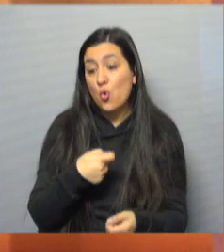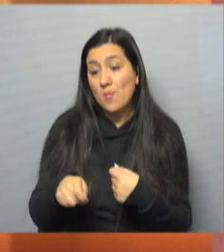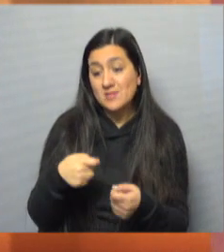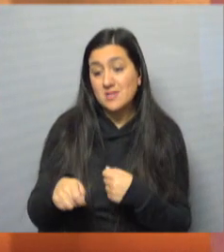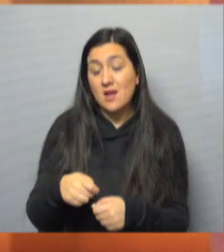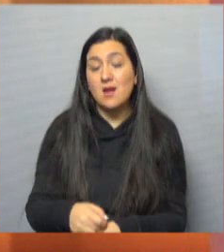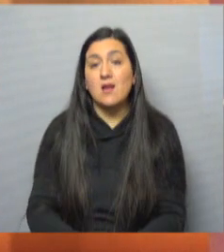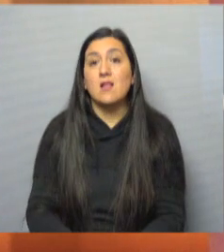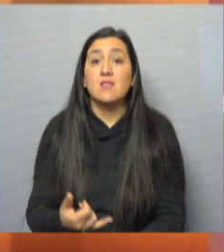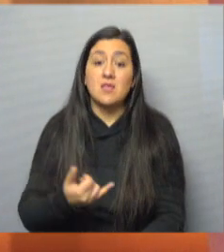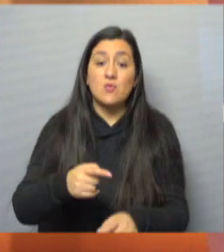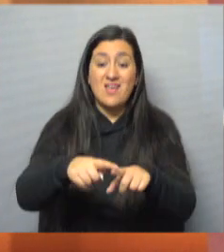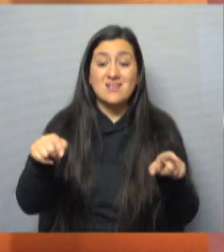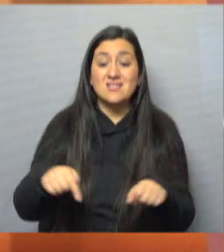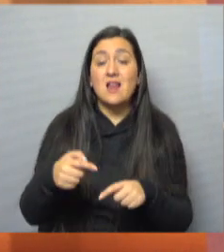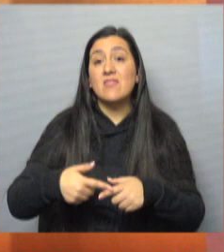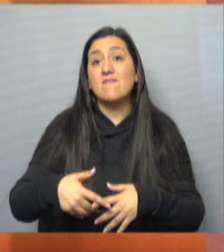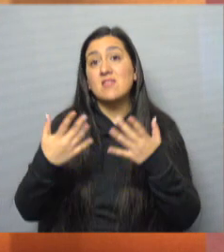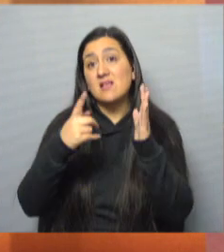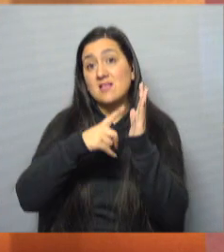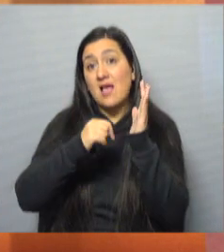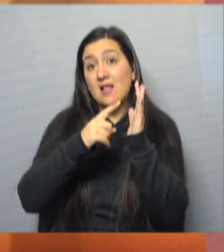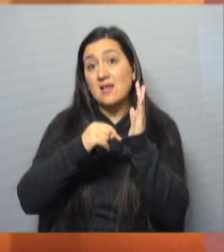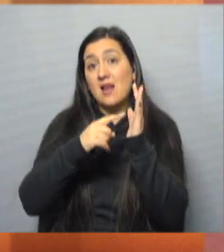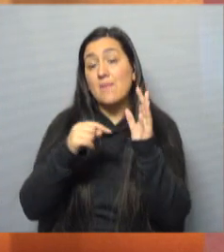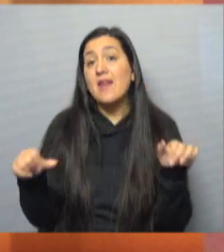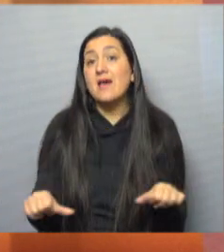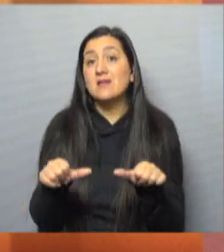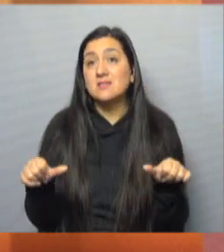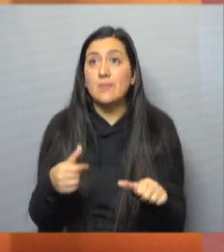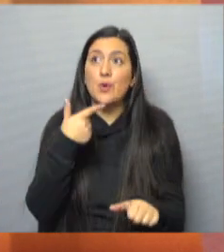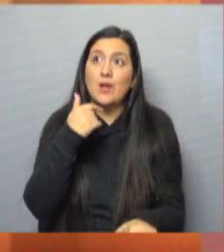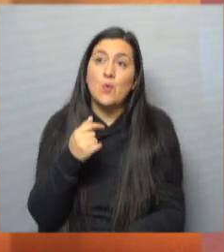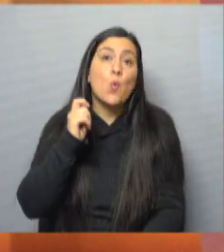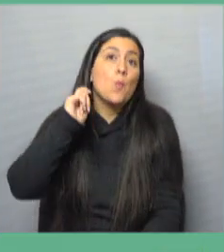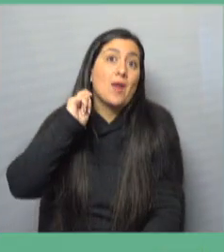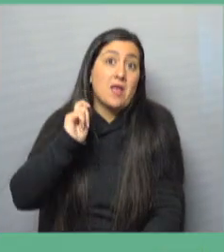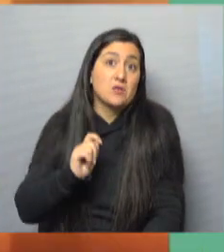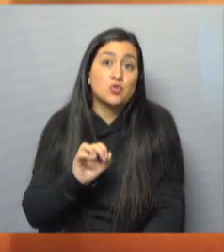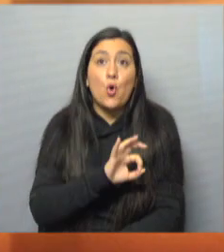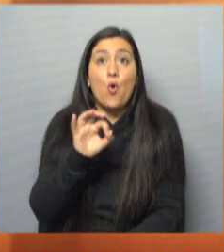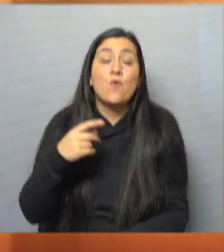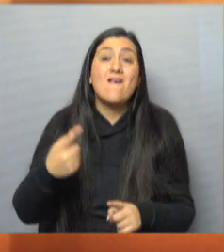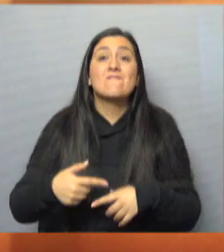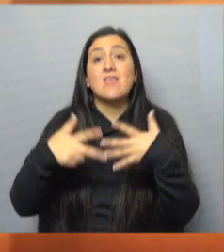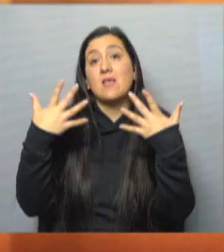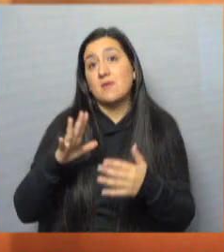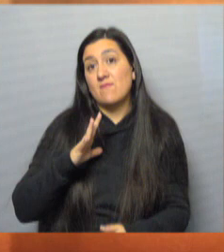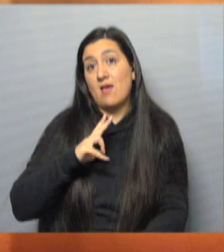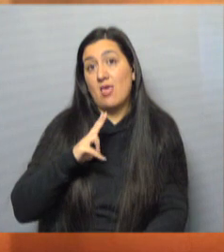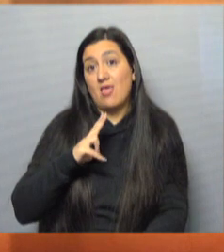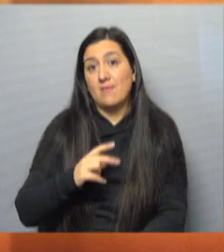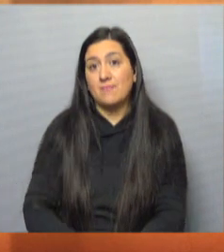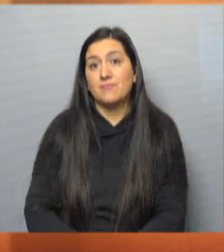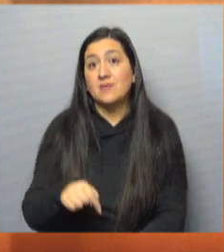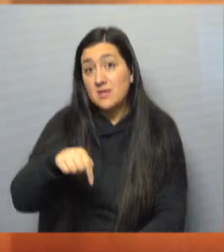ejemplo una sala de eventos destinada al alquiler para la realización por ejemplo de un cumpleaños o de una fiesta privada y